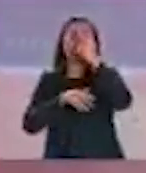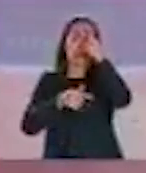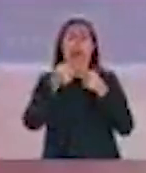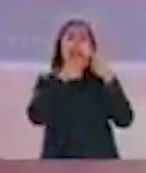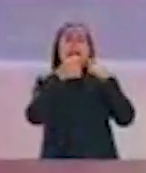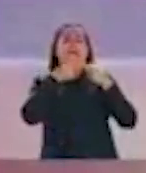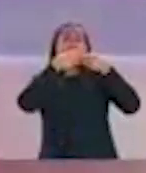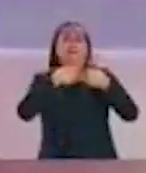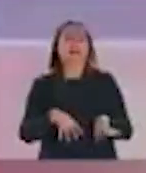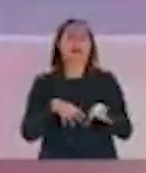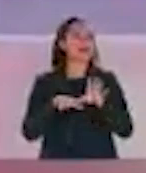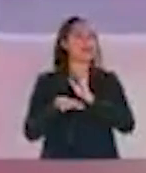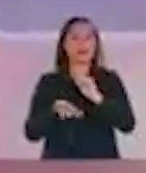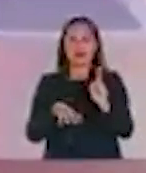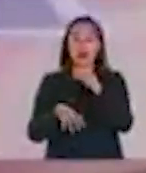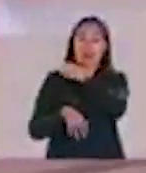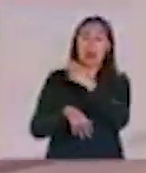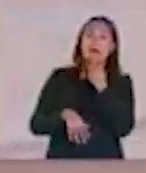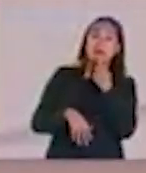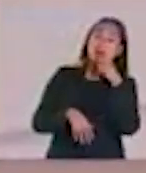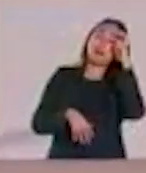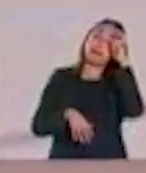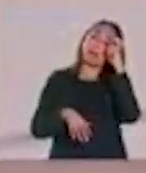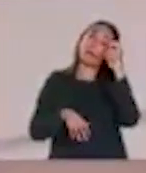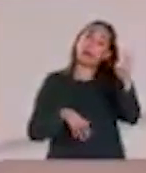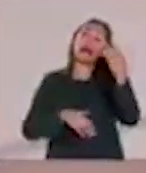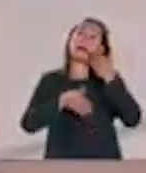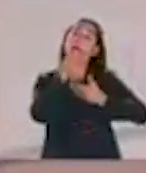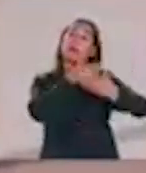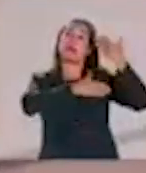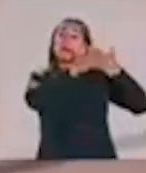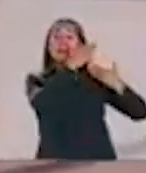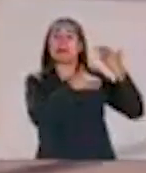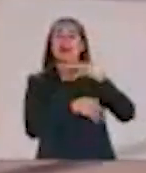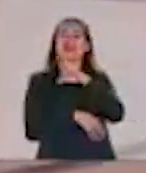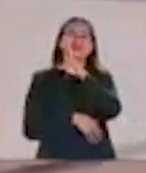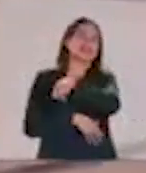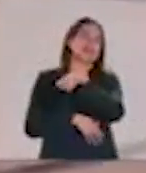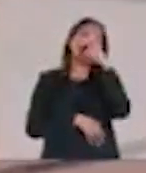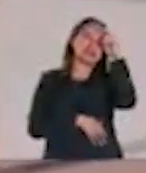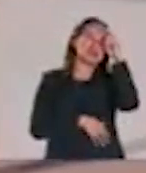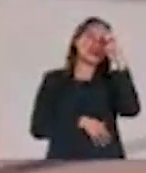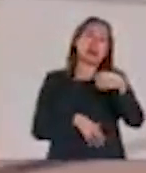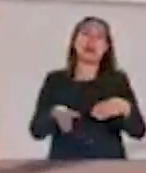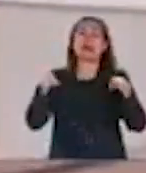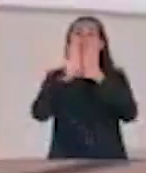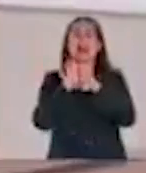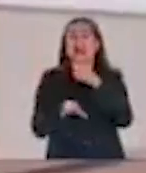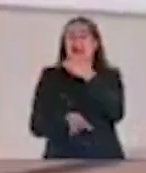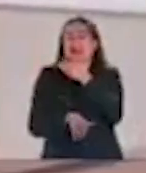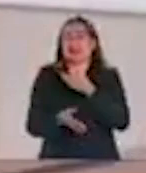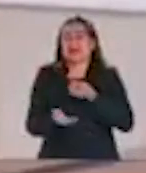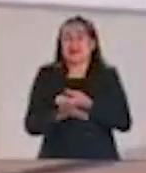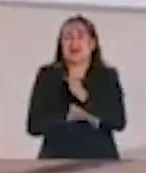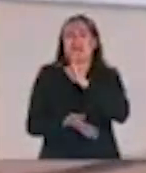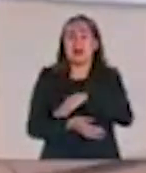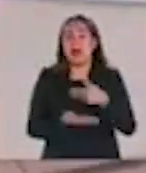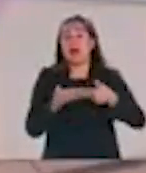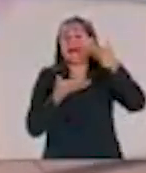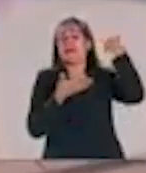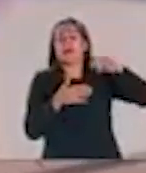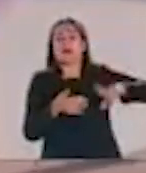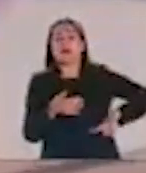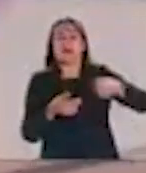añoranza por un méxico en el que nos fue más por un méxico cerrado por un méxico en donde el gobierno decidía por ti por un